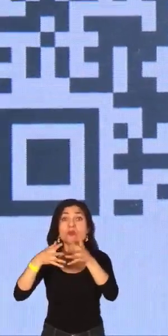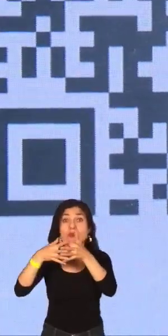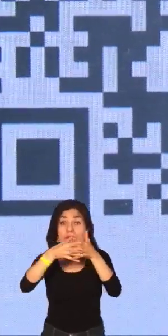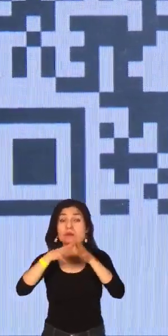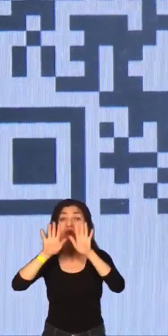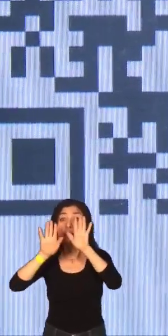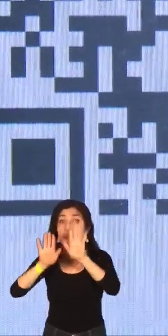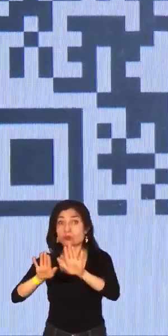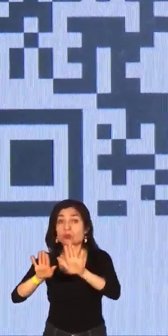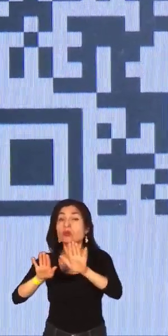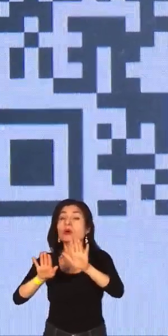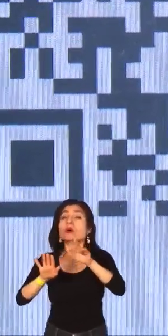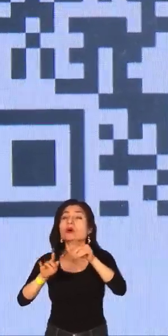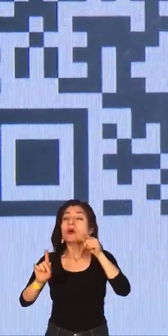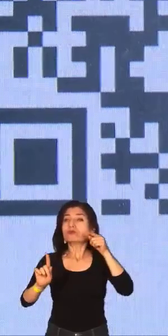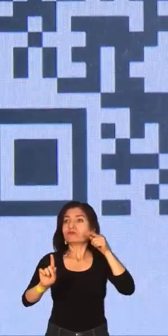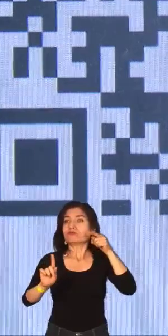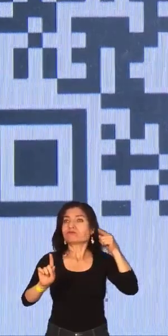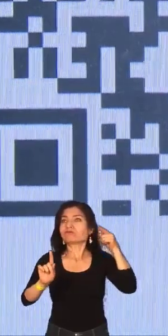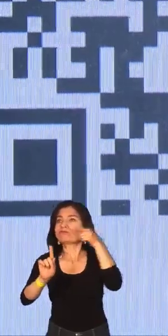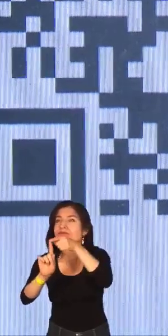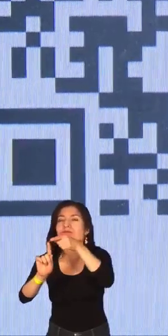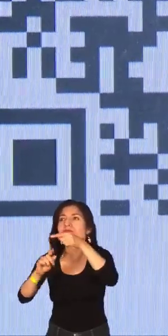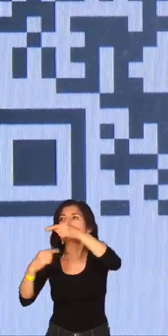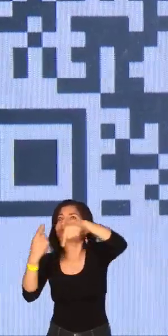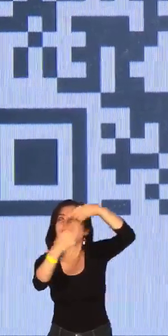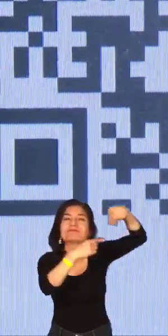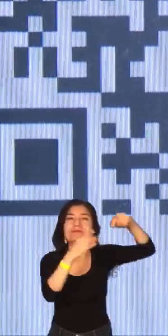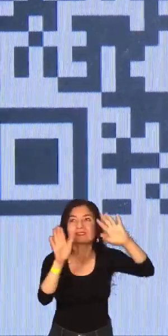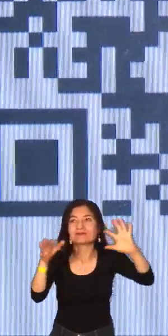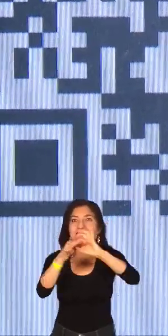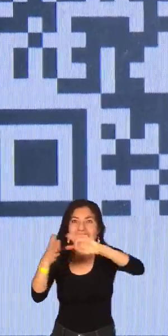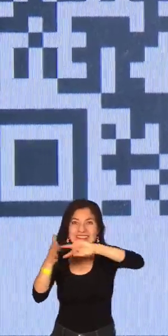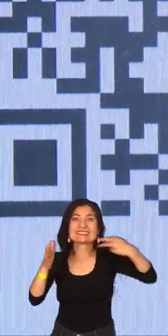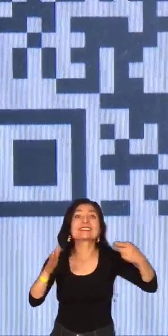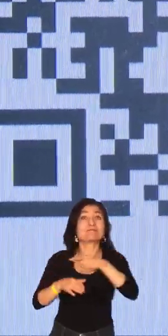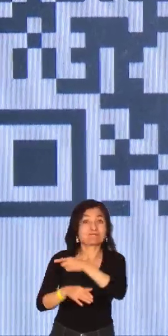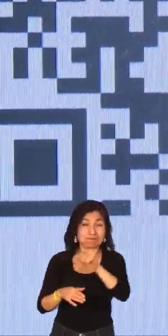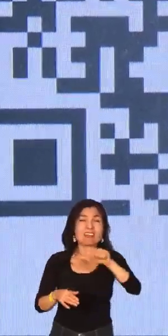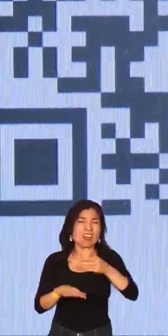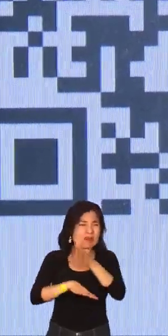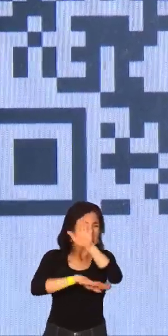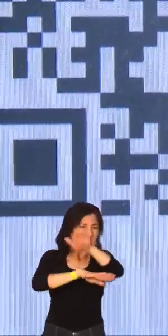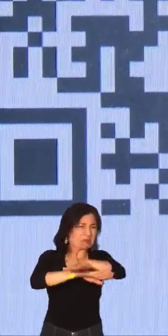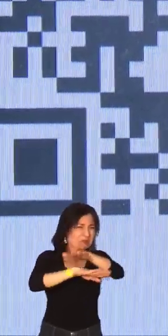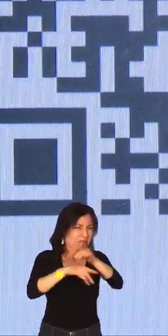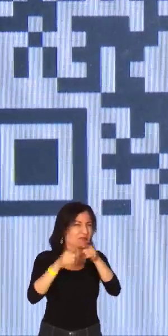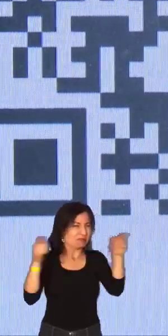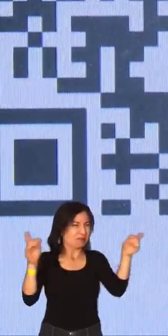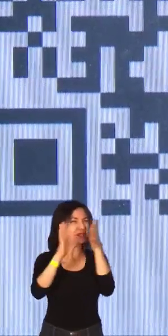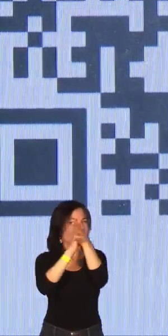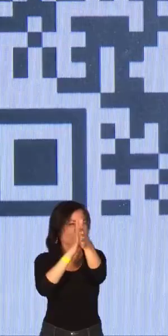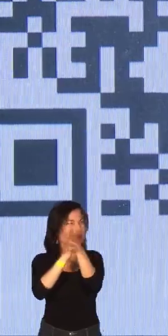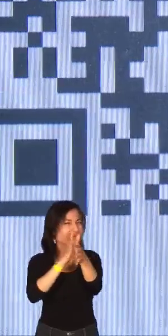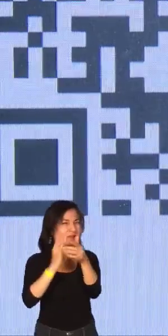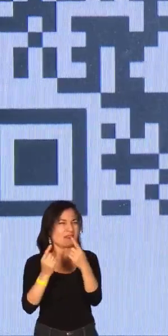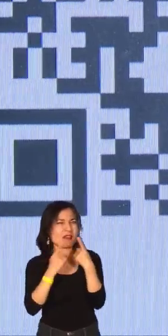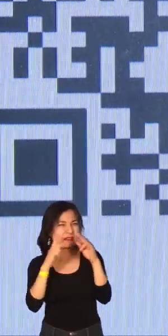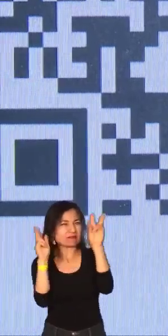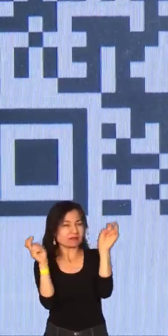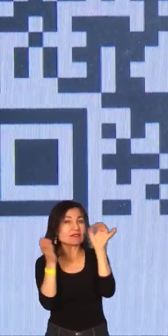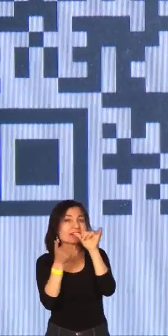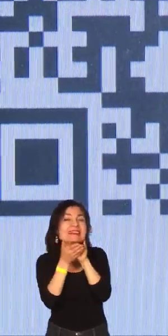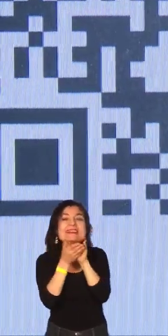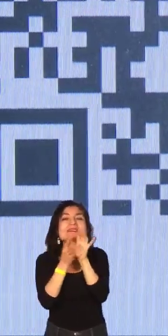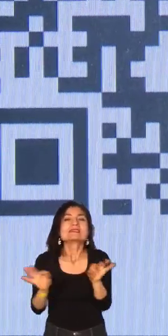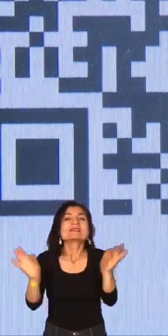por cierto hoy en la tarde hay una charla de eso en el programa. Entonces, pues digamos que una de las